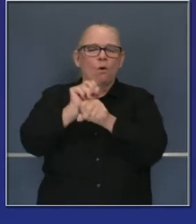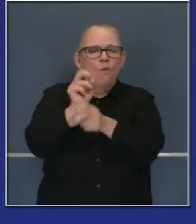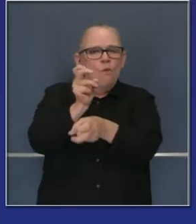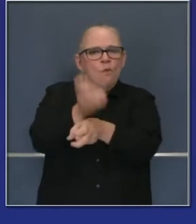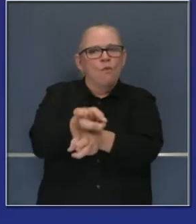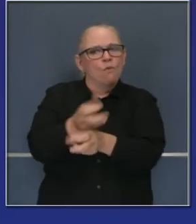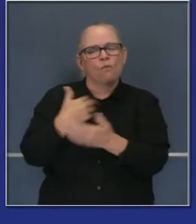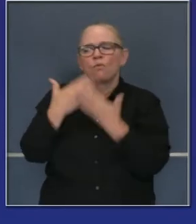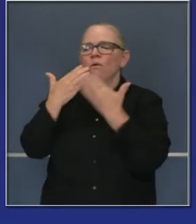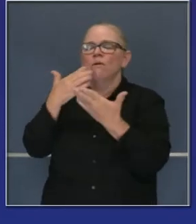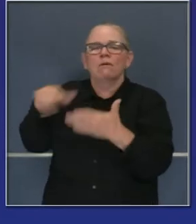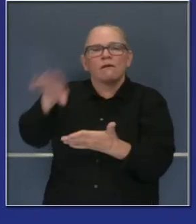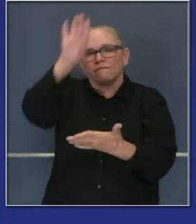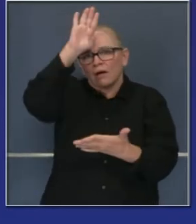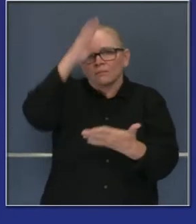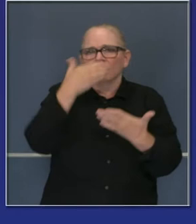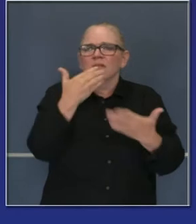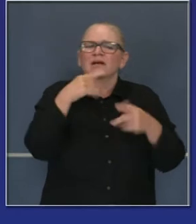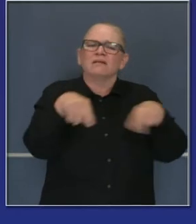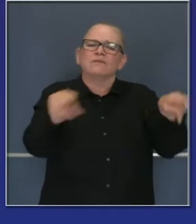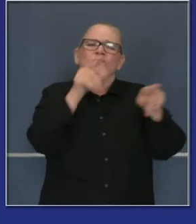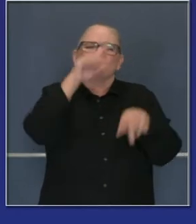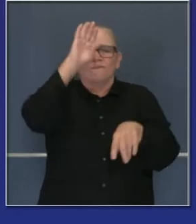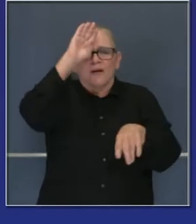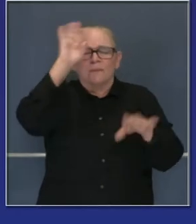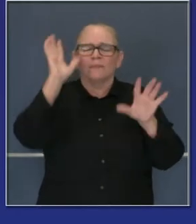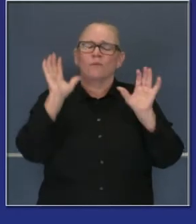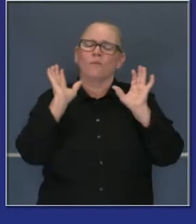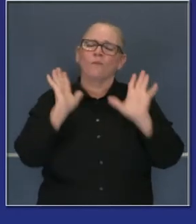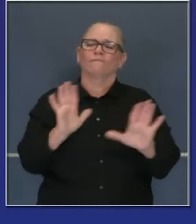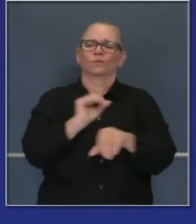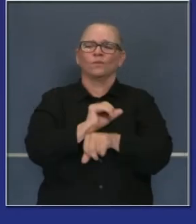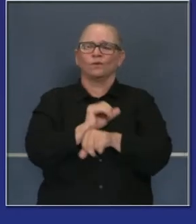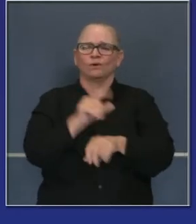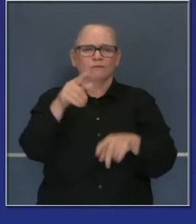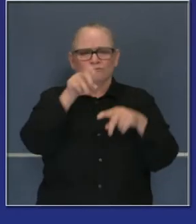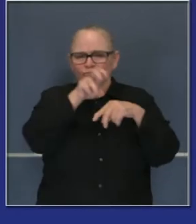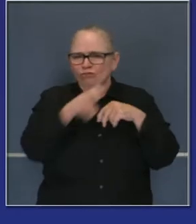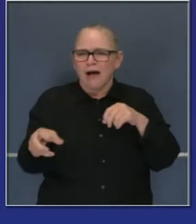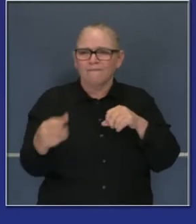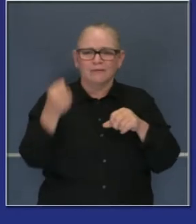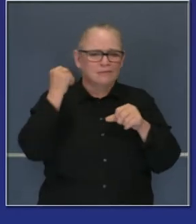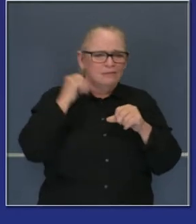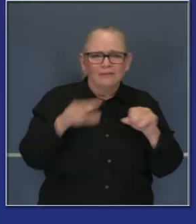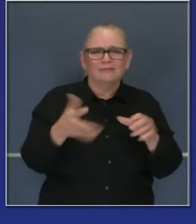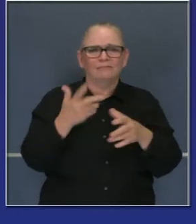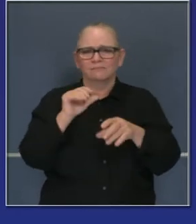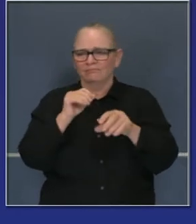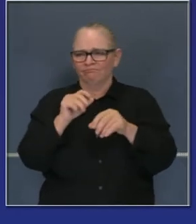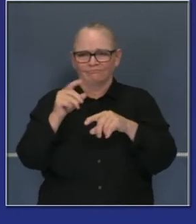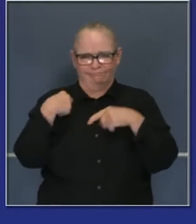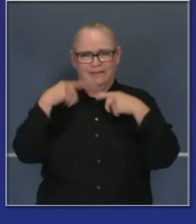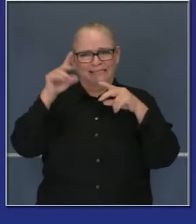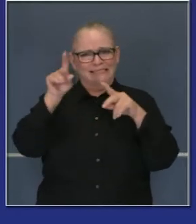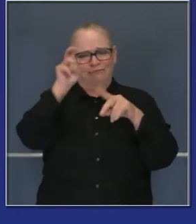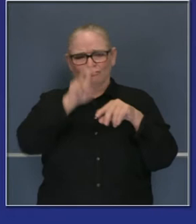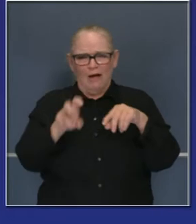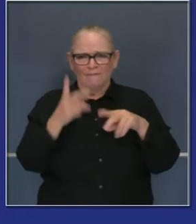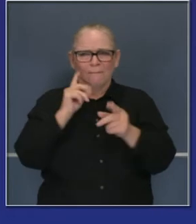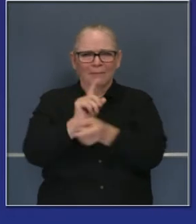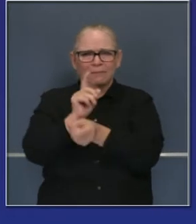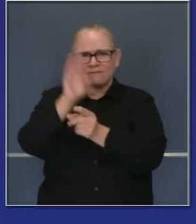bomberos y quiero agradecer al público también por cierto que han viajado a través de ahí viajado a través del estado y veo muchos muchos muchas